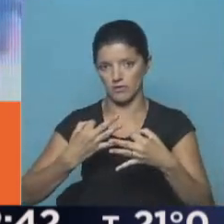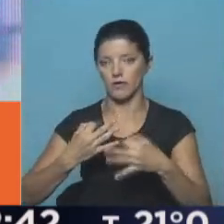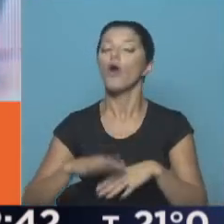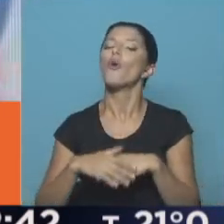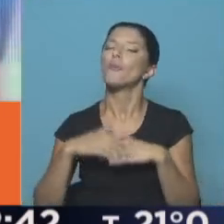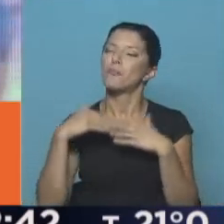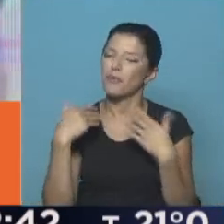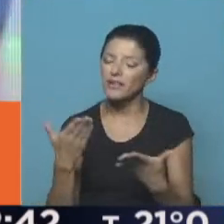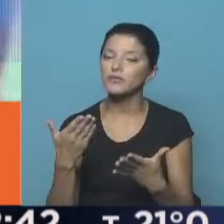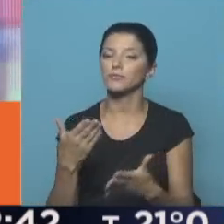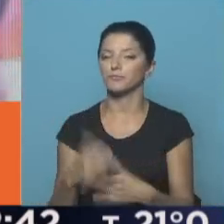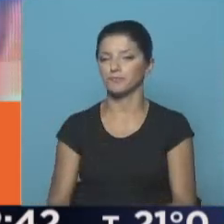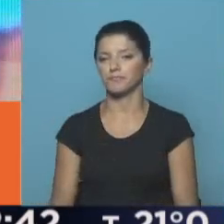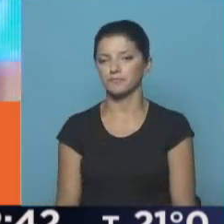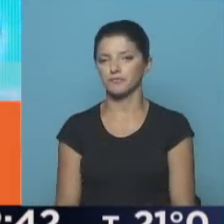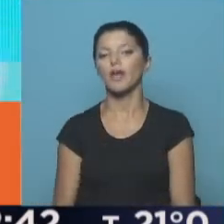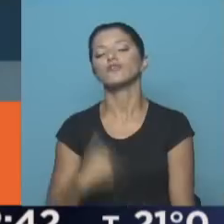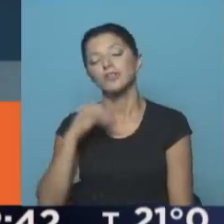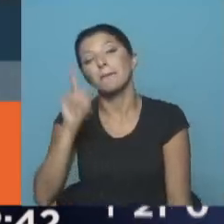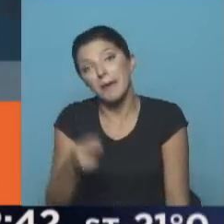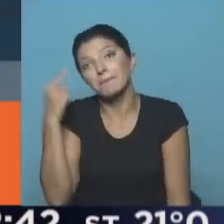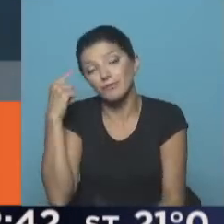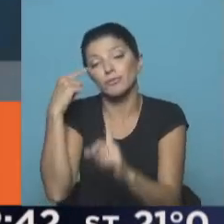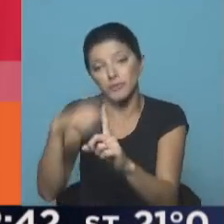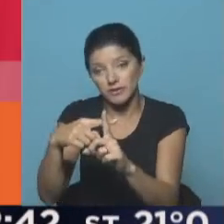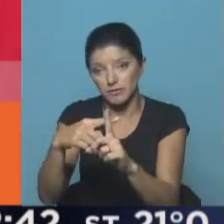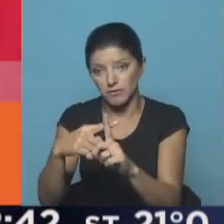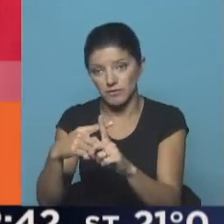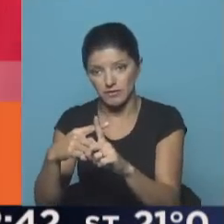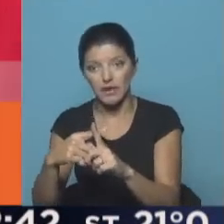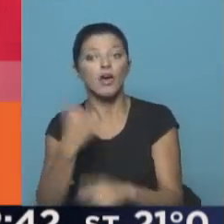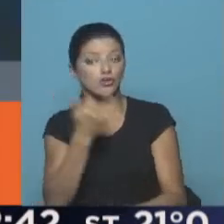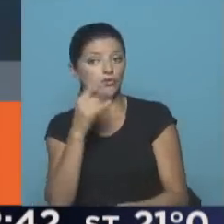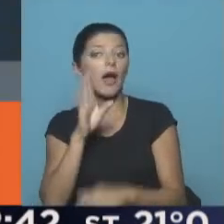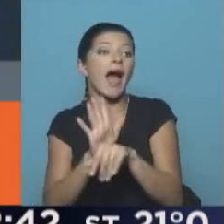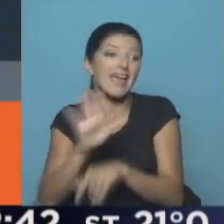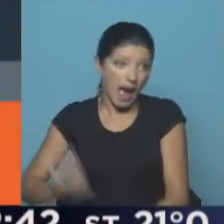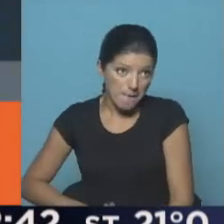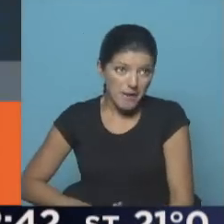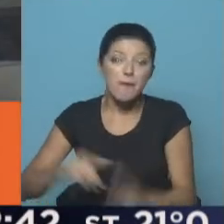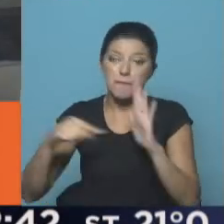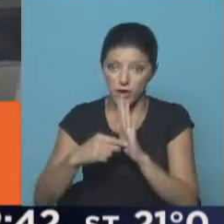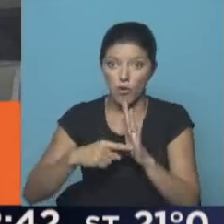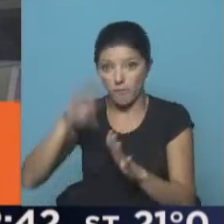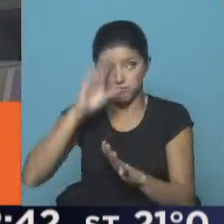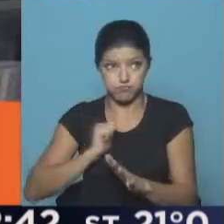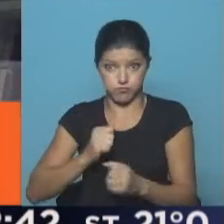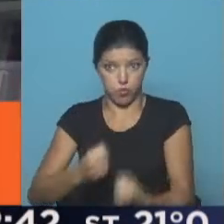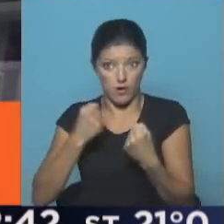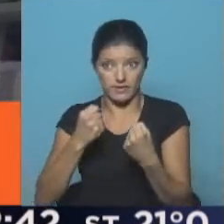eso digo, me parece que hay que... Yo también soy optimista en el sentido... Tienen hambre, pero son una potencia militar. Pero son una potencia militar. Gracias a China.